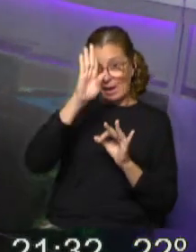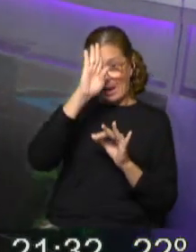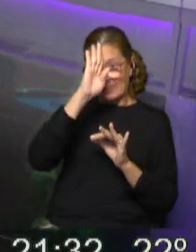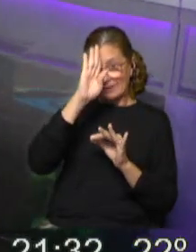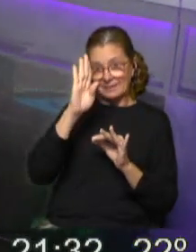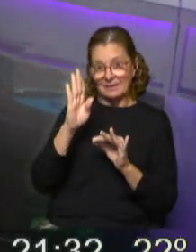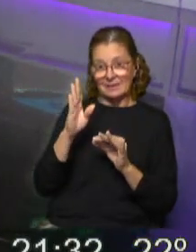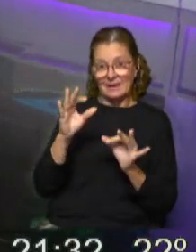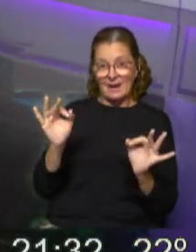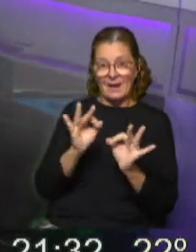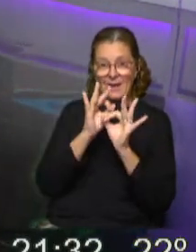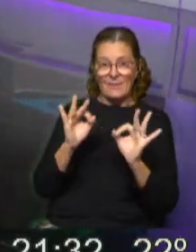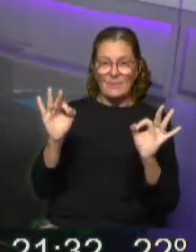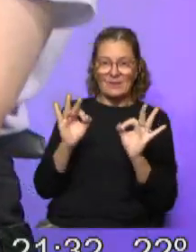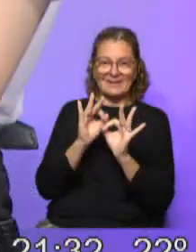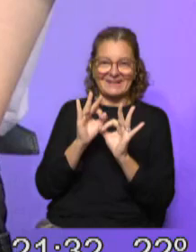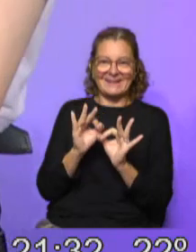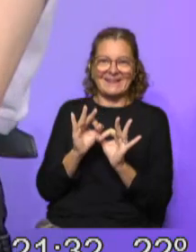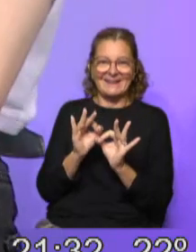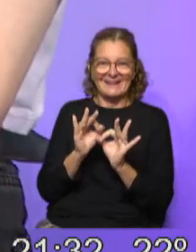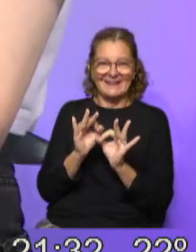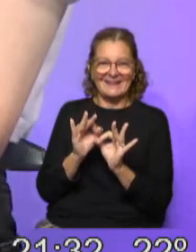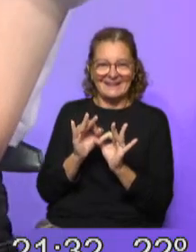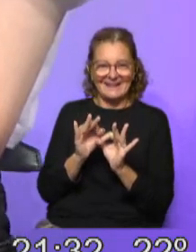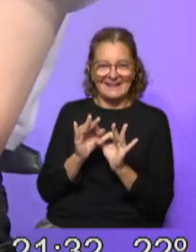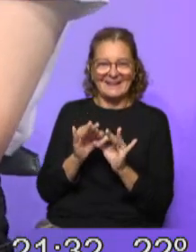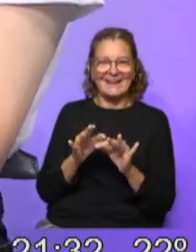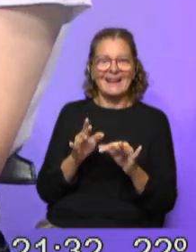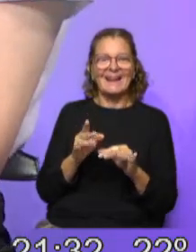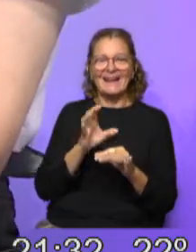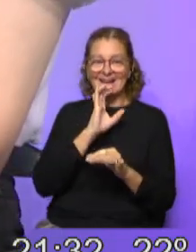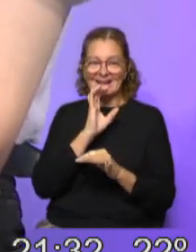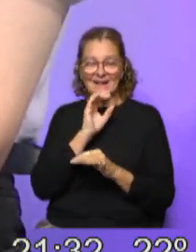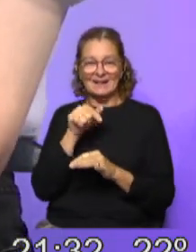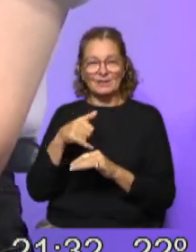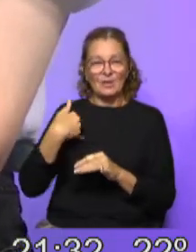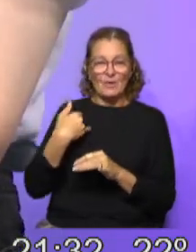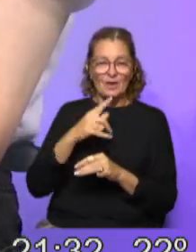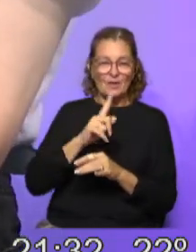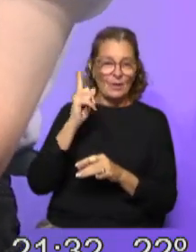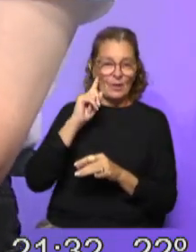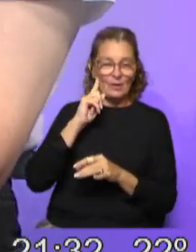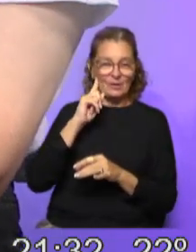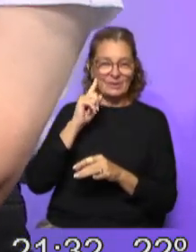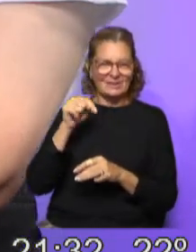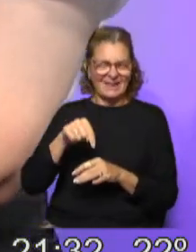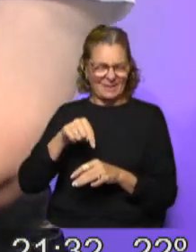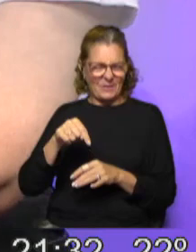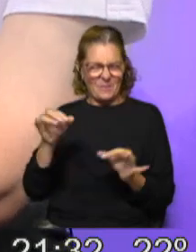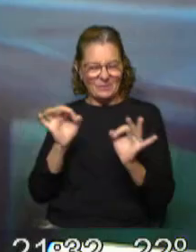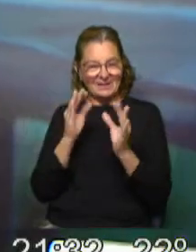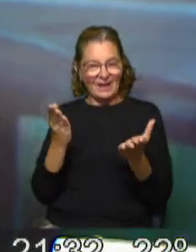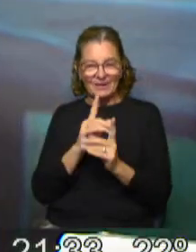aprendieron de música. ¡Le sabe encantar! Acá estos jóvenes no escuchan reggaetón ni nada de